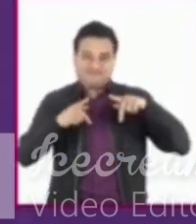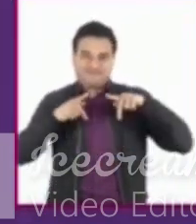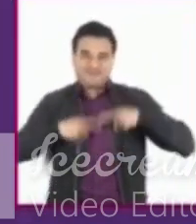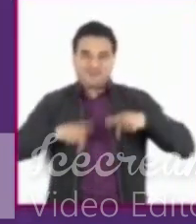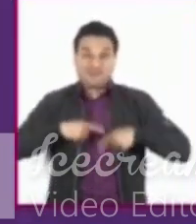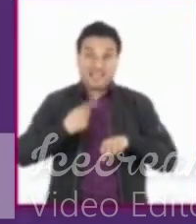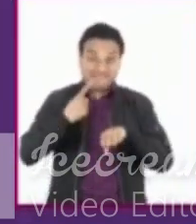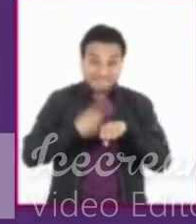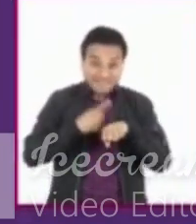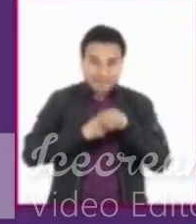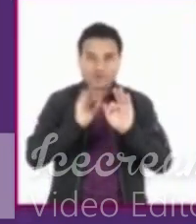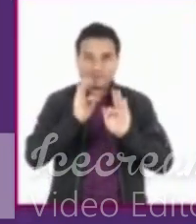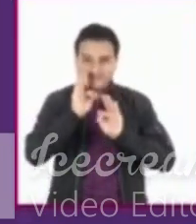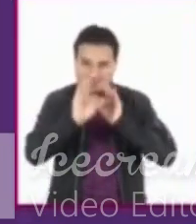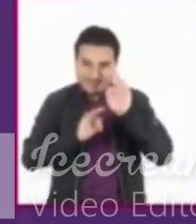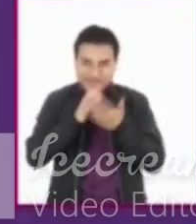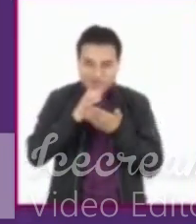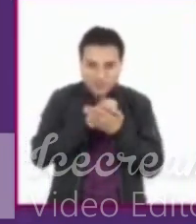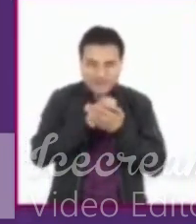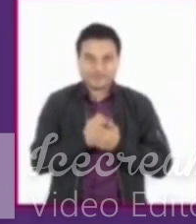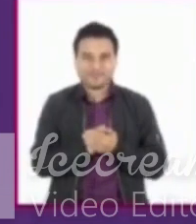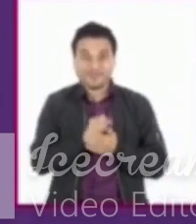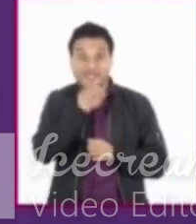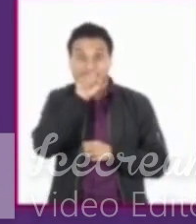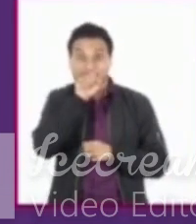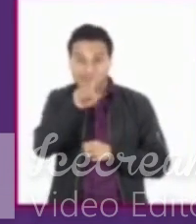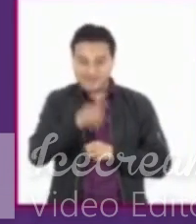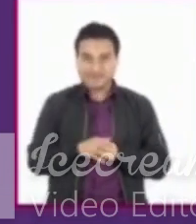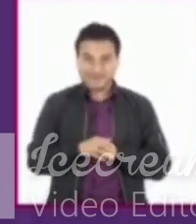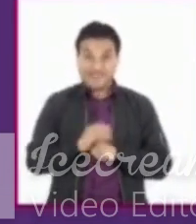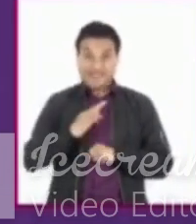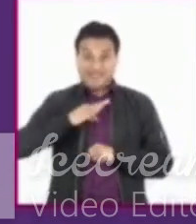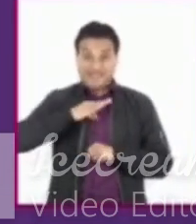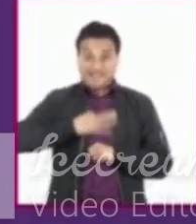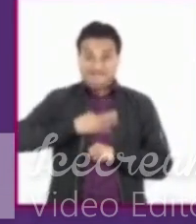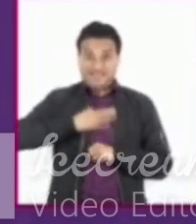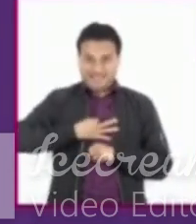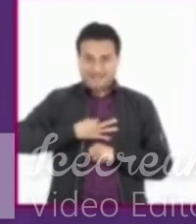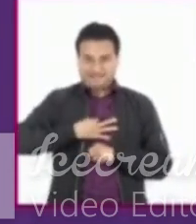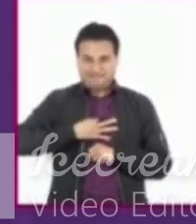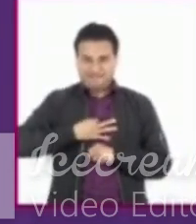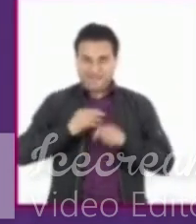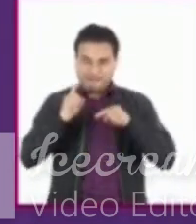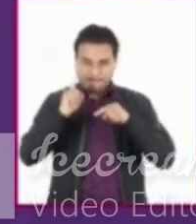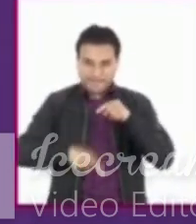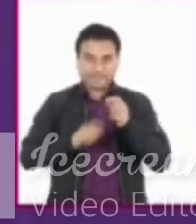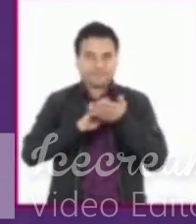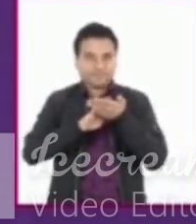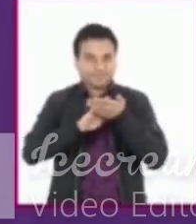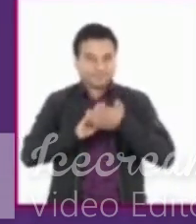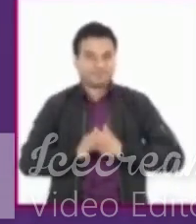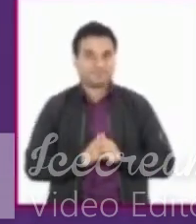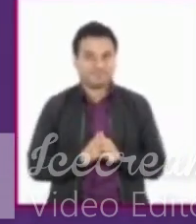pacientes. Uso de antisépticos y desinfectantes para tener las áreas limpias.